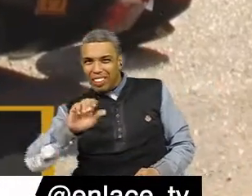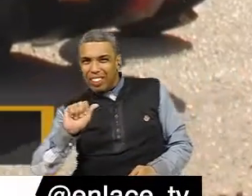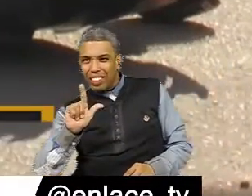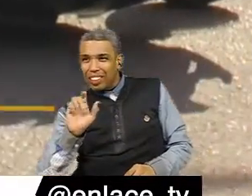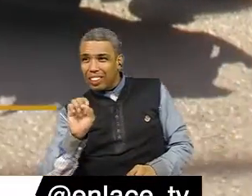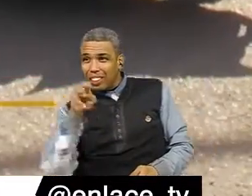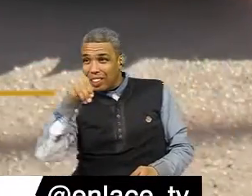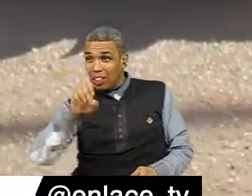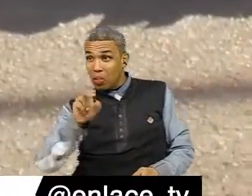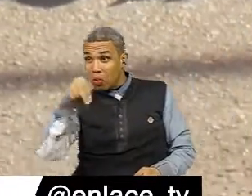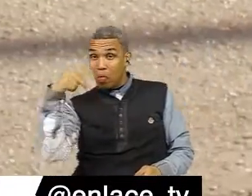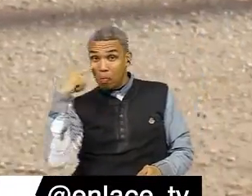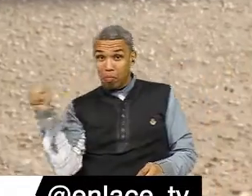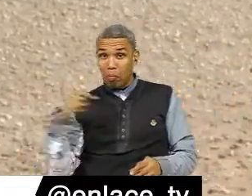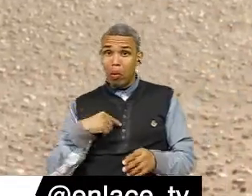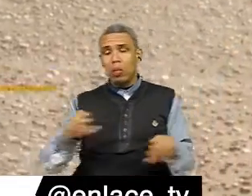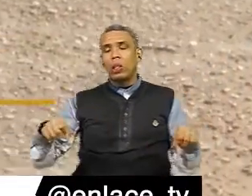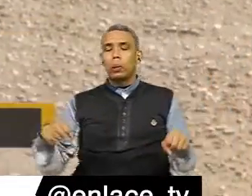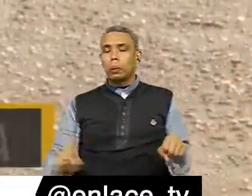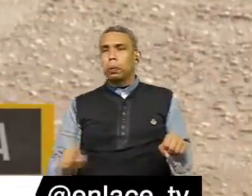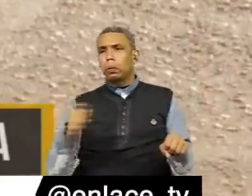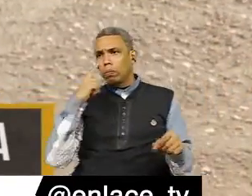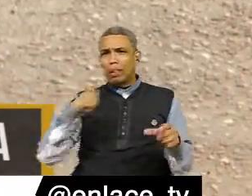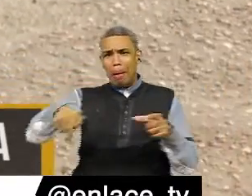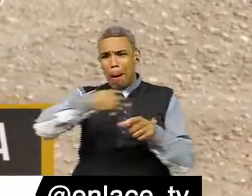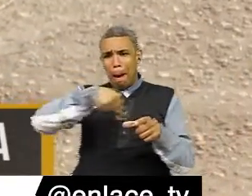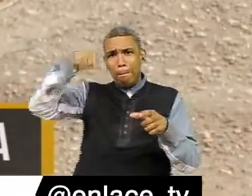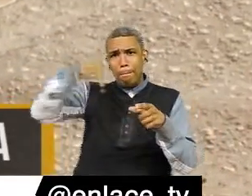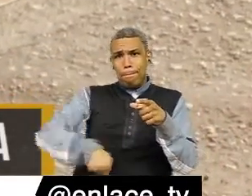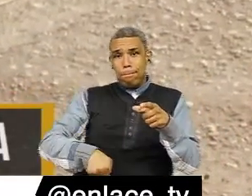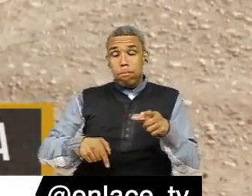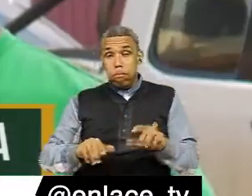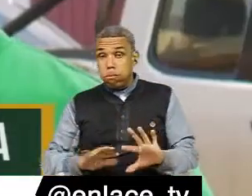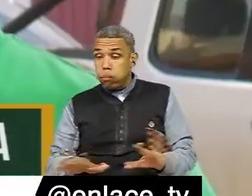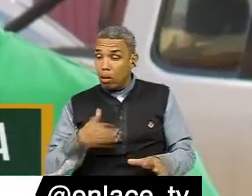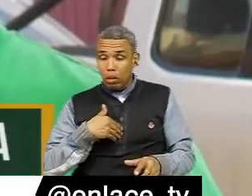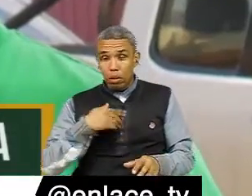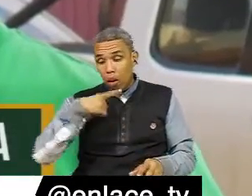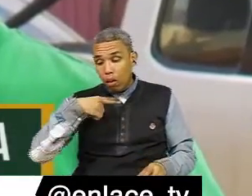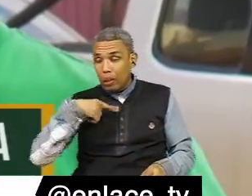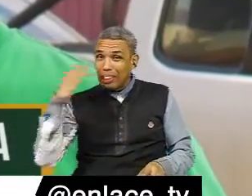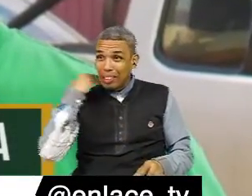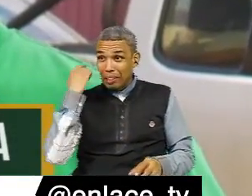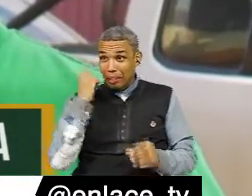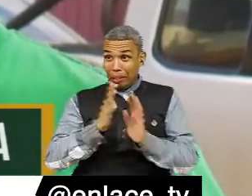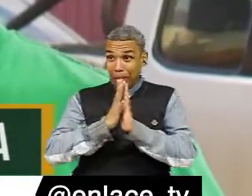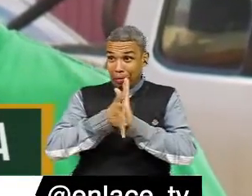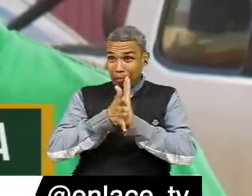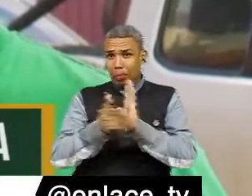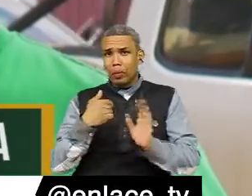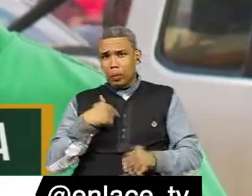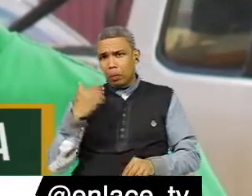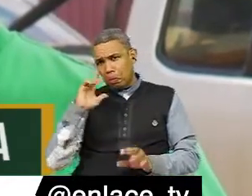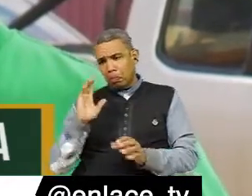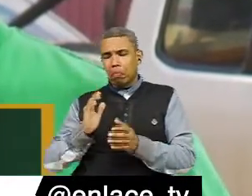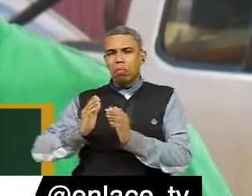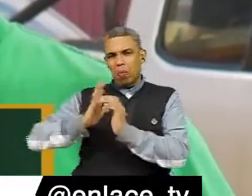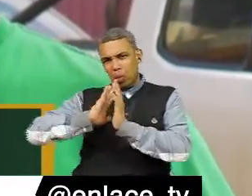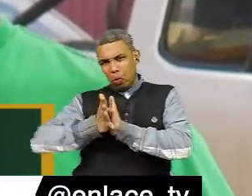cuando se sorprendió, según afirma, con esa trampa mortal. Venía yo de la parte de arriba comprando unos repuestos para un